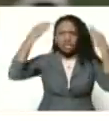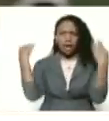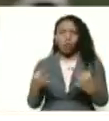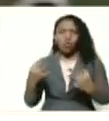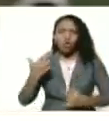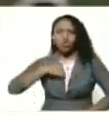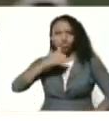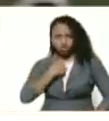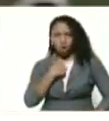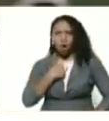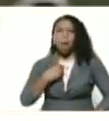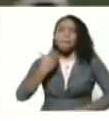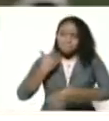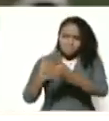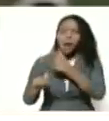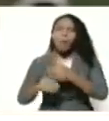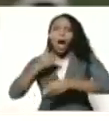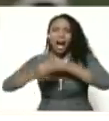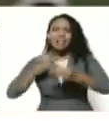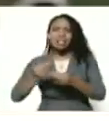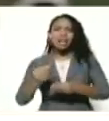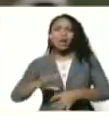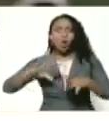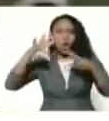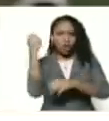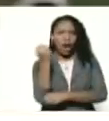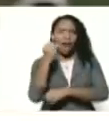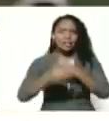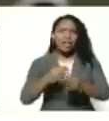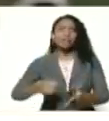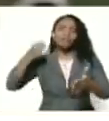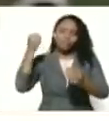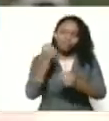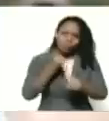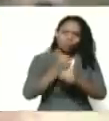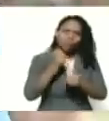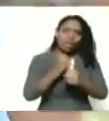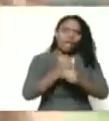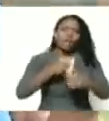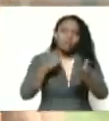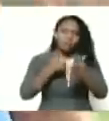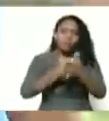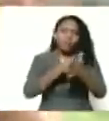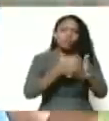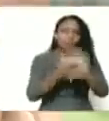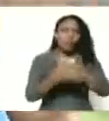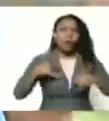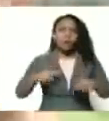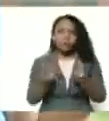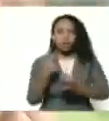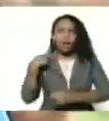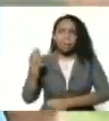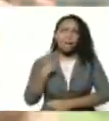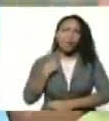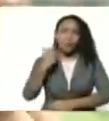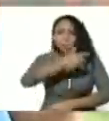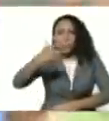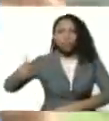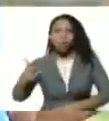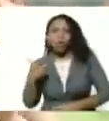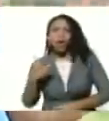la seguridad que vamos a lograr, con todo nuestro empeño y nuestro trabajo, recuperar el ingreso de la familia, del